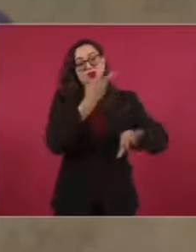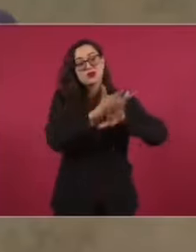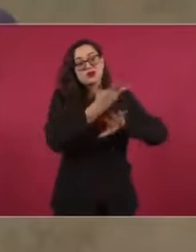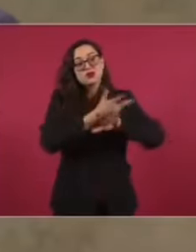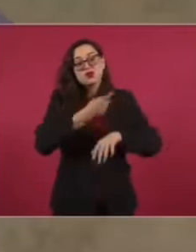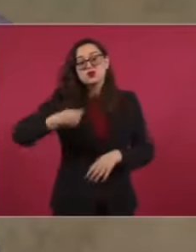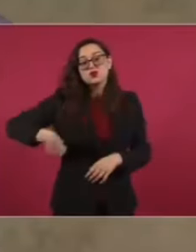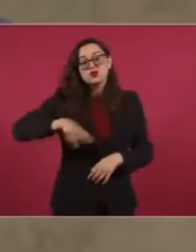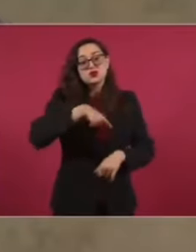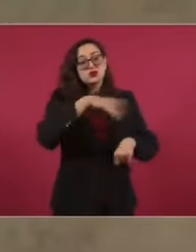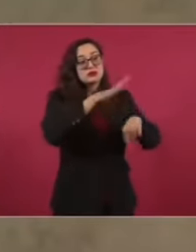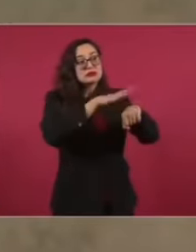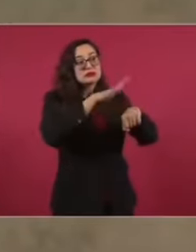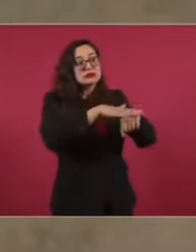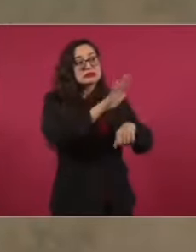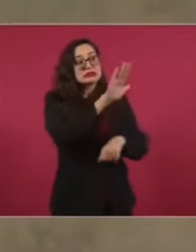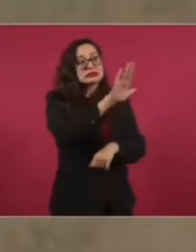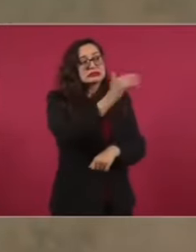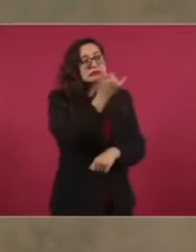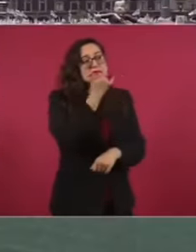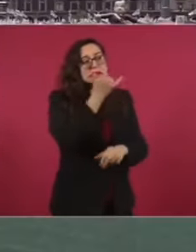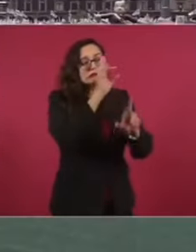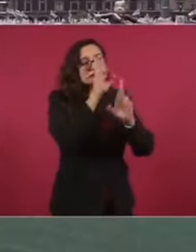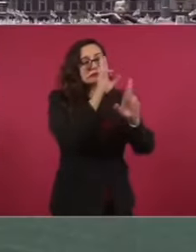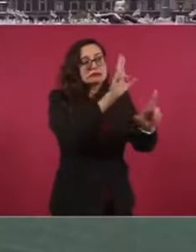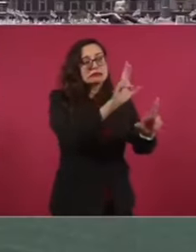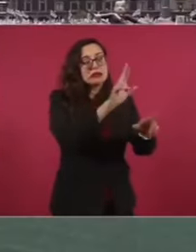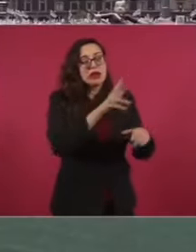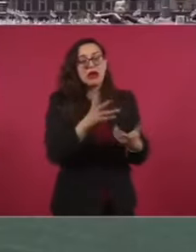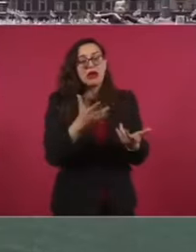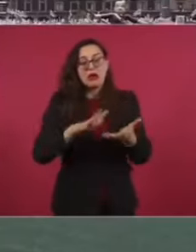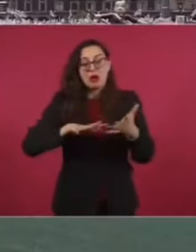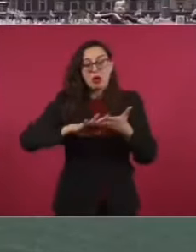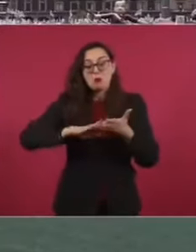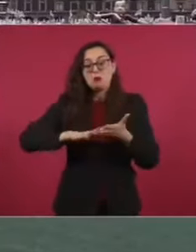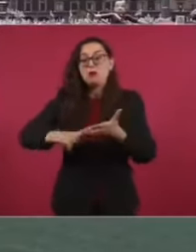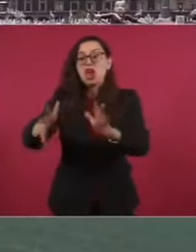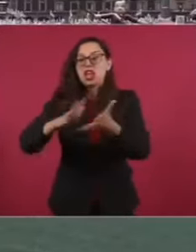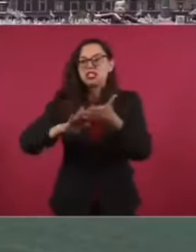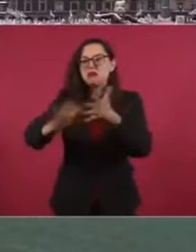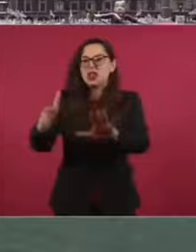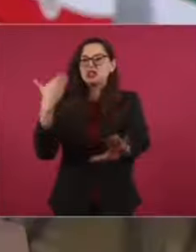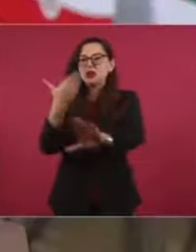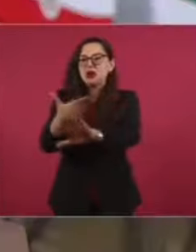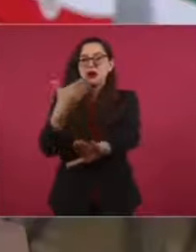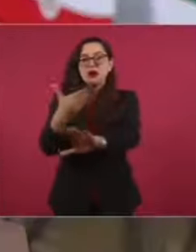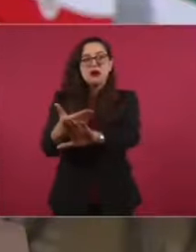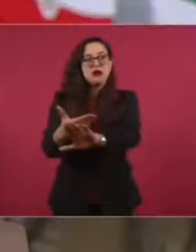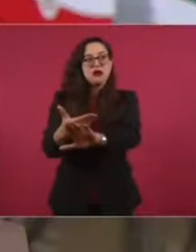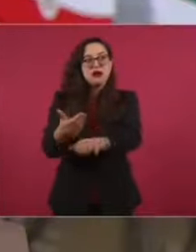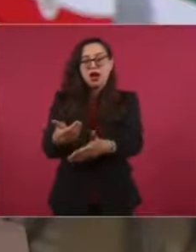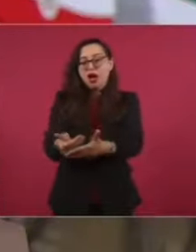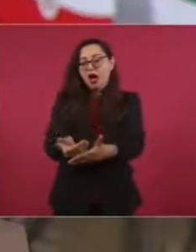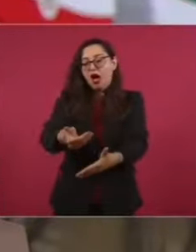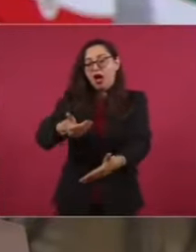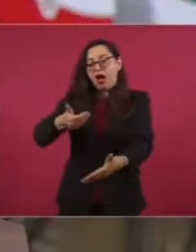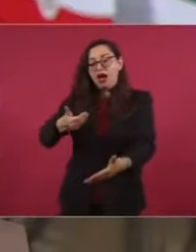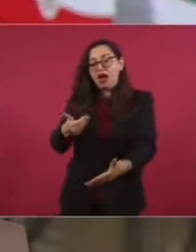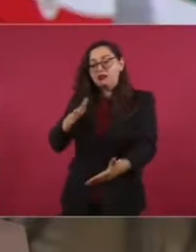que le entendiéramos aún mucho mejor la política, porque él lo ha dicho. La política no solamente es cosa de